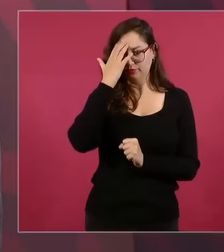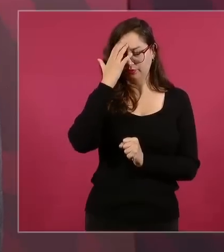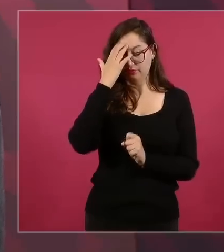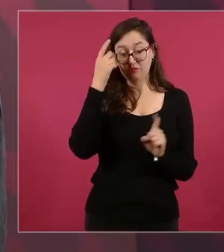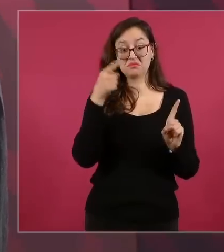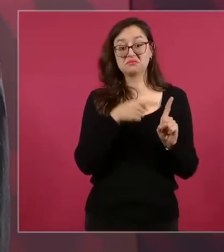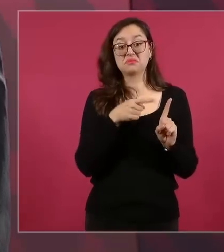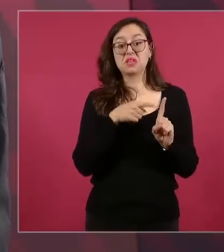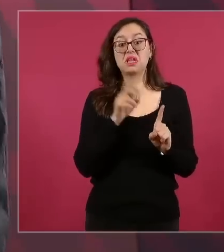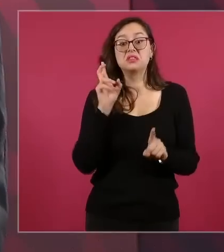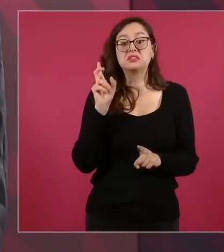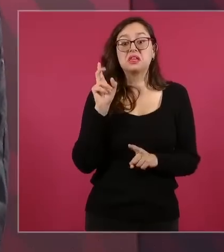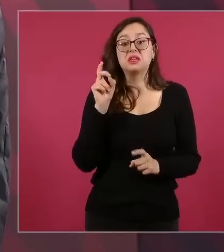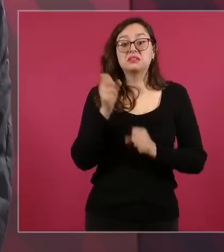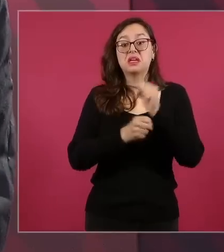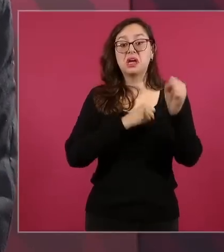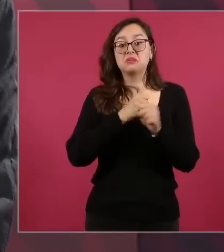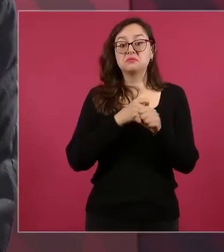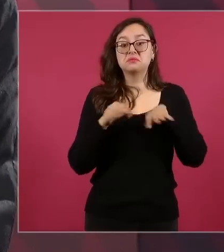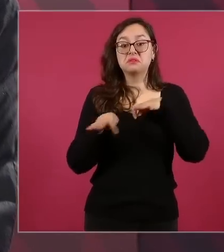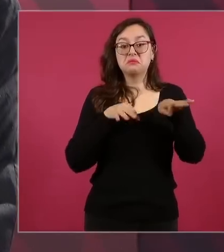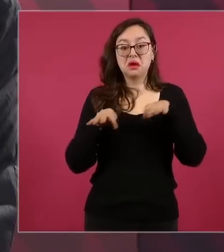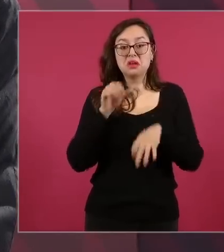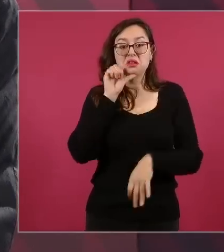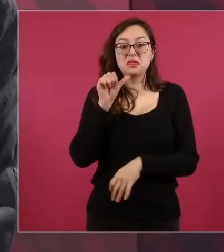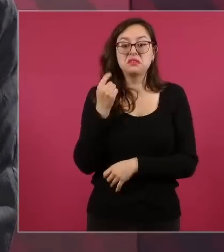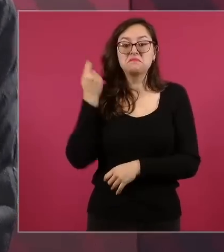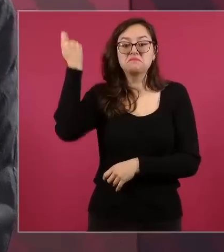lleva 30 años recibiendo